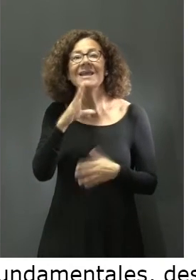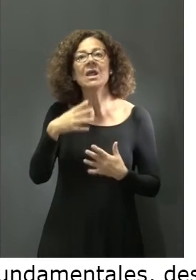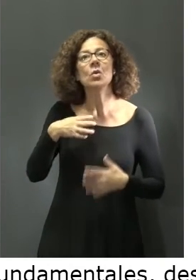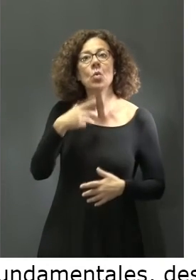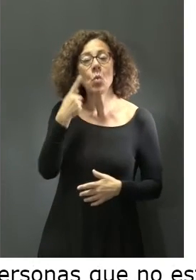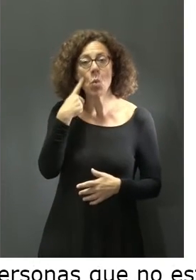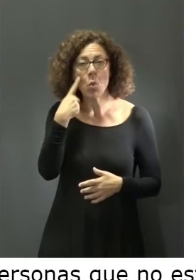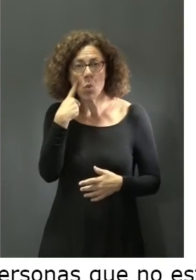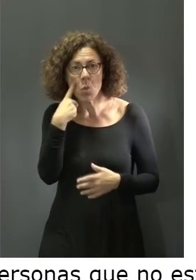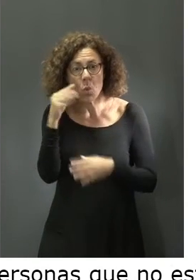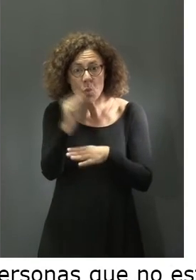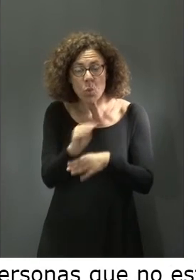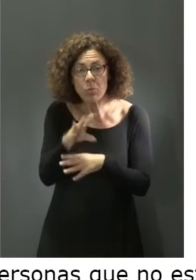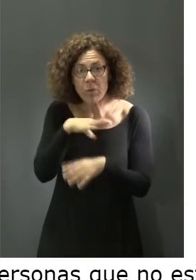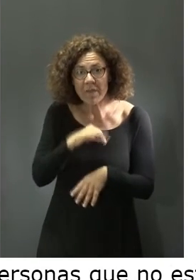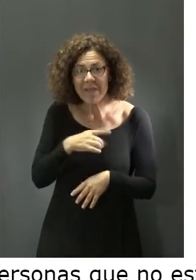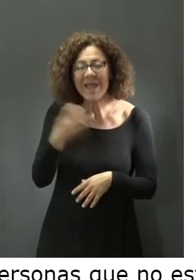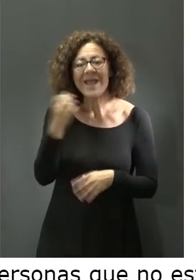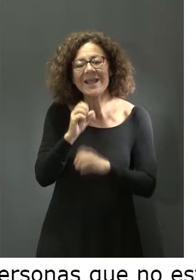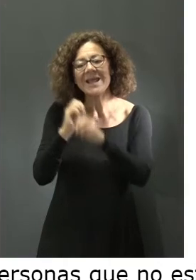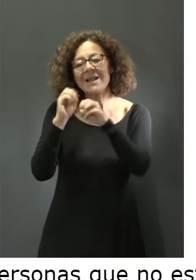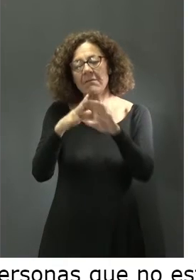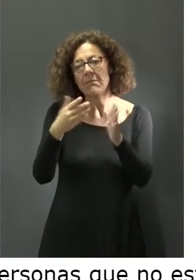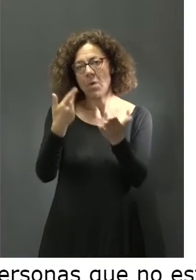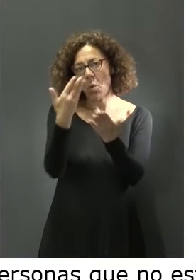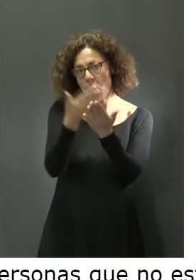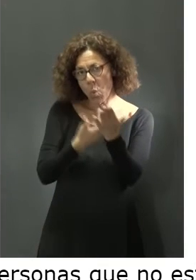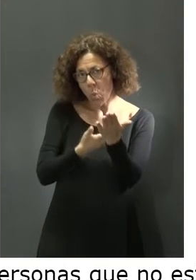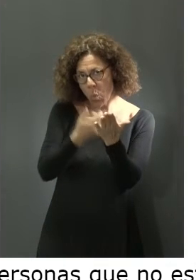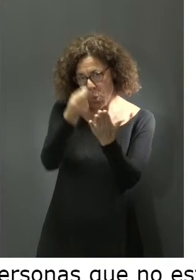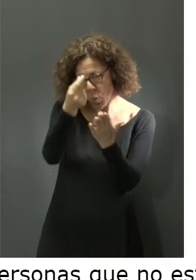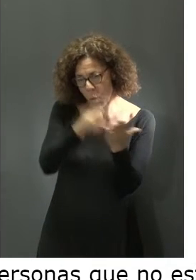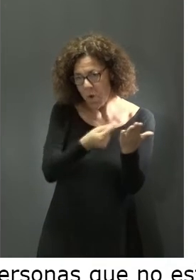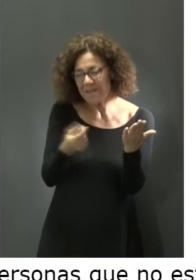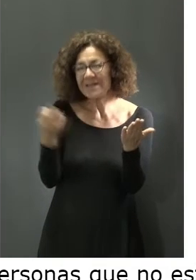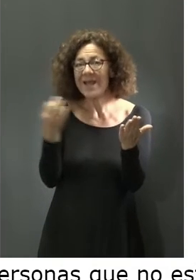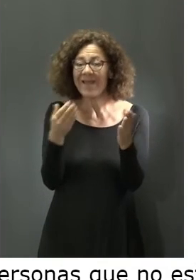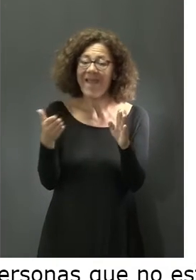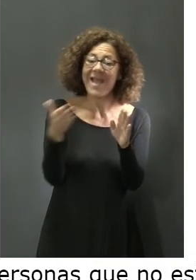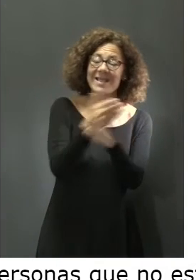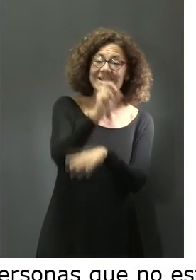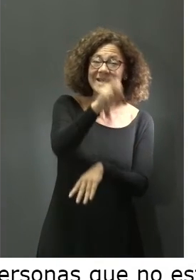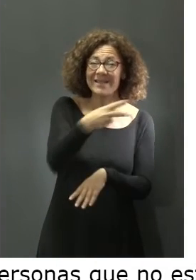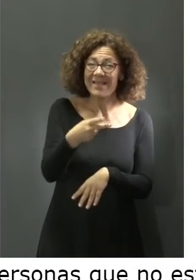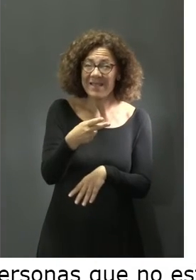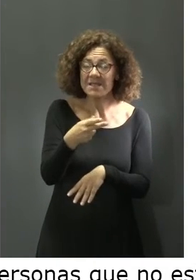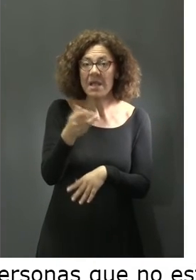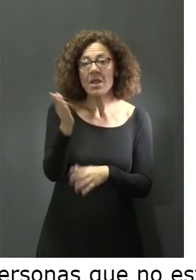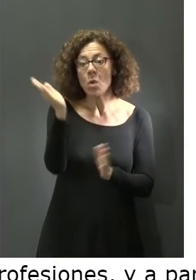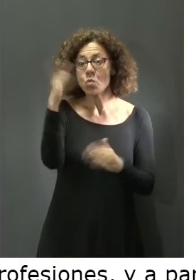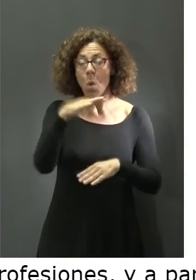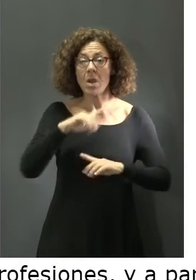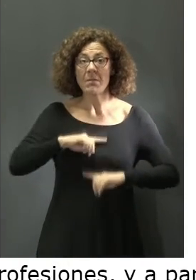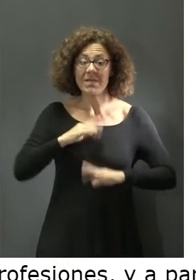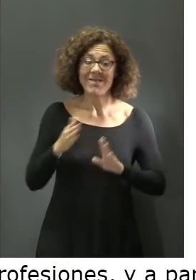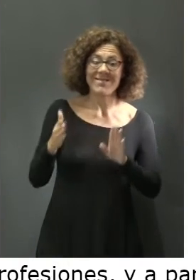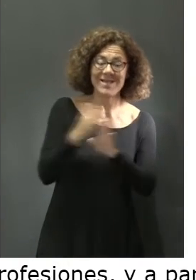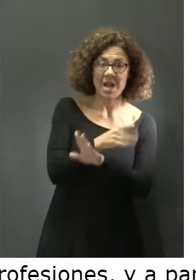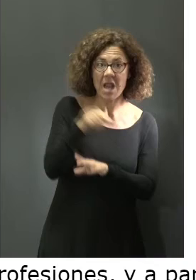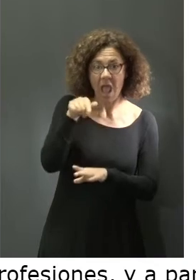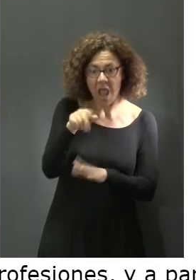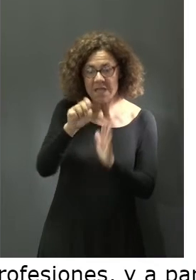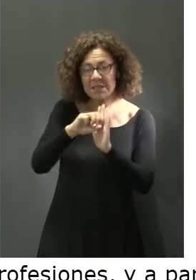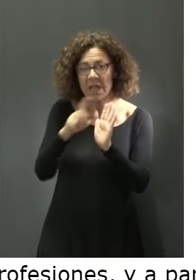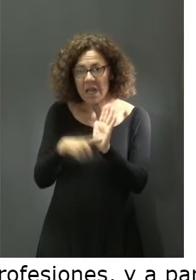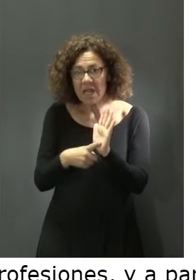tiene el curador, qué es una rendición de cuentas, qué sucede con las antiguas sentencias de incapacidad anteriores a la Ley 8/21,